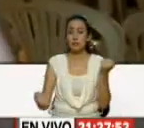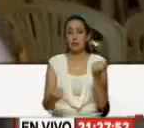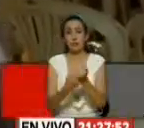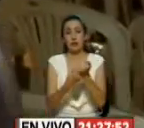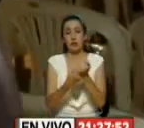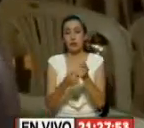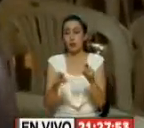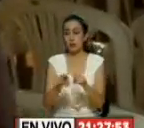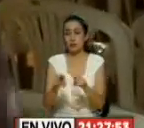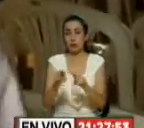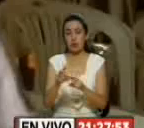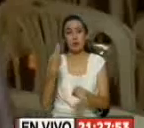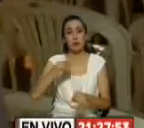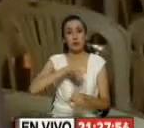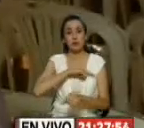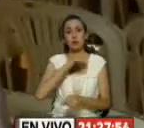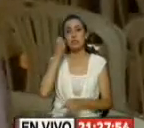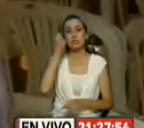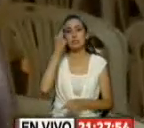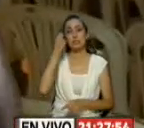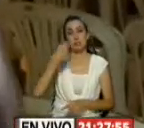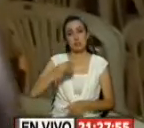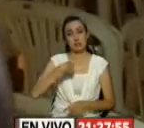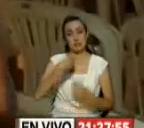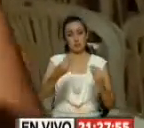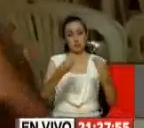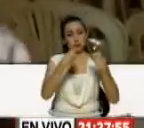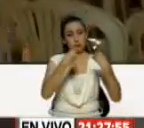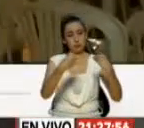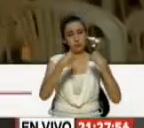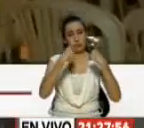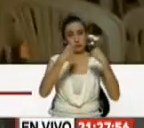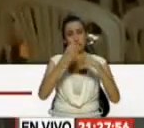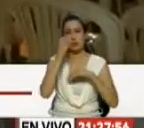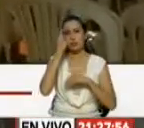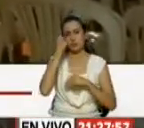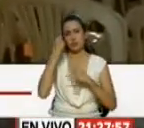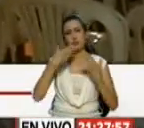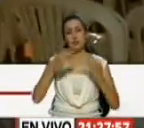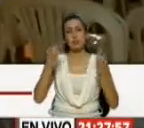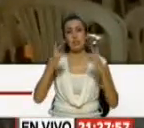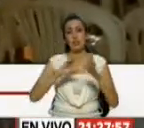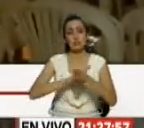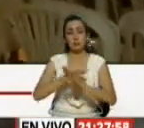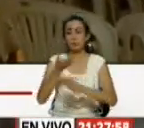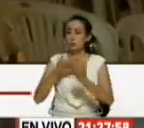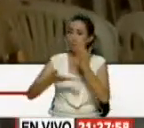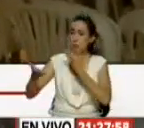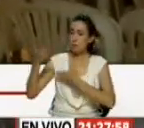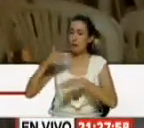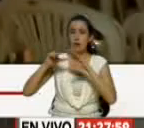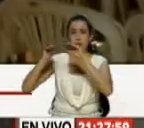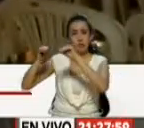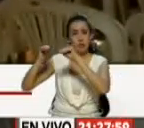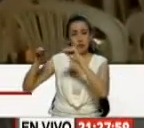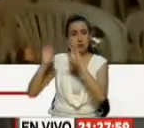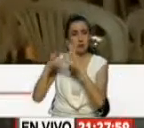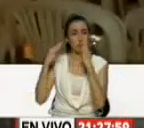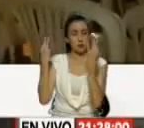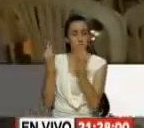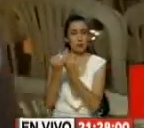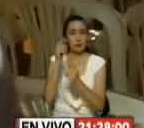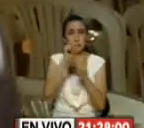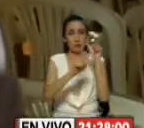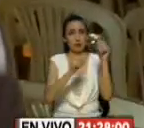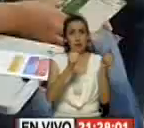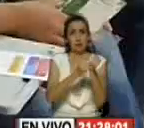personas nosotros podemos entender más y nosotros también podemos compartir nuestros conocimientos con nuestros compañeros, con nuestra familia y con nuestras personas